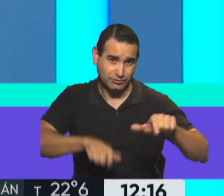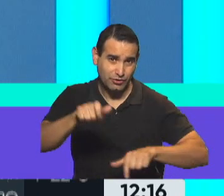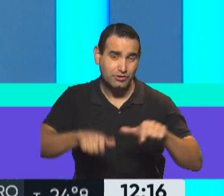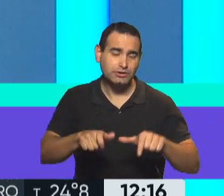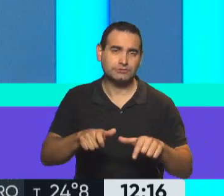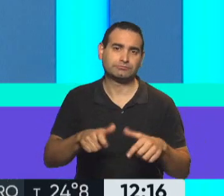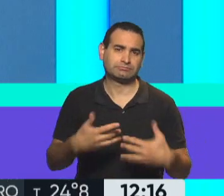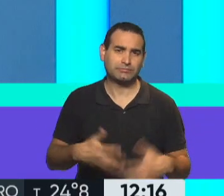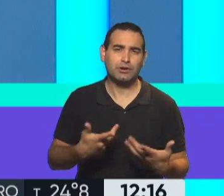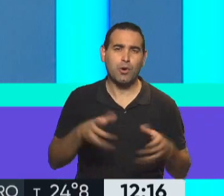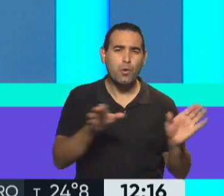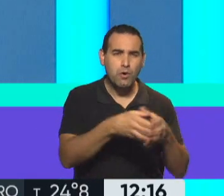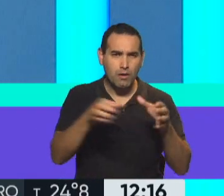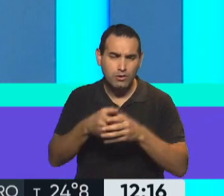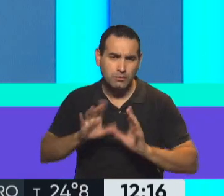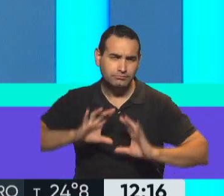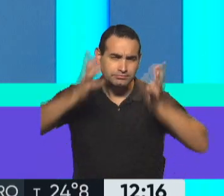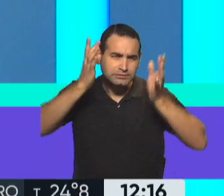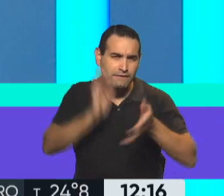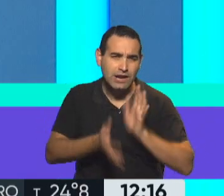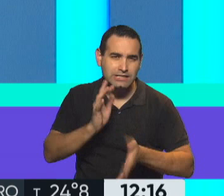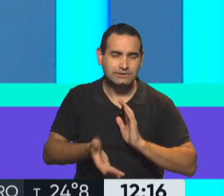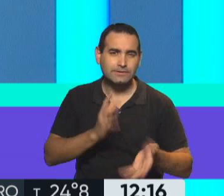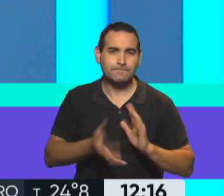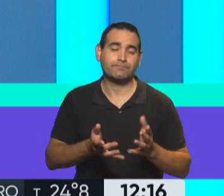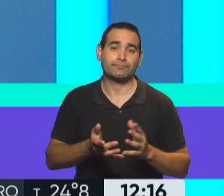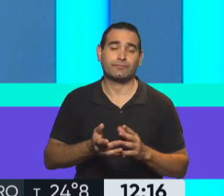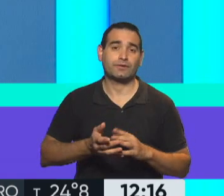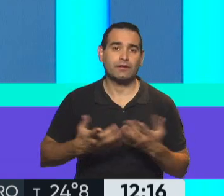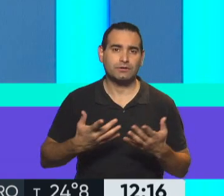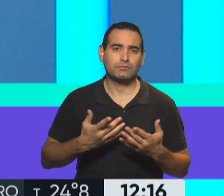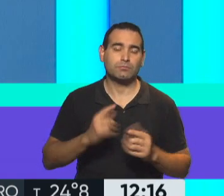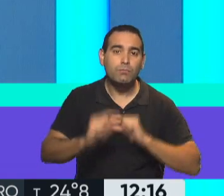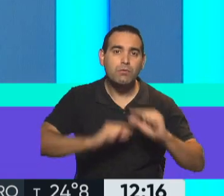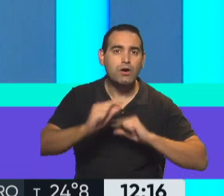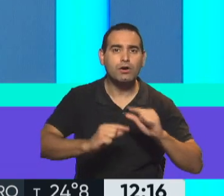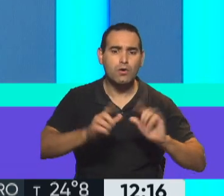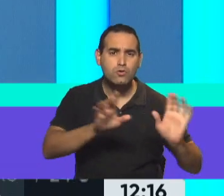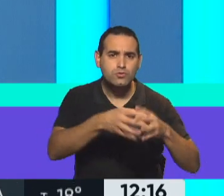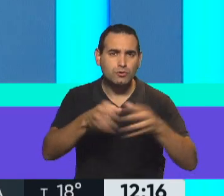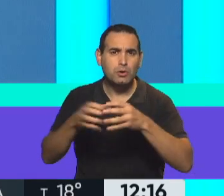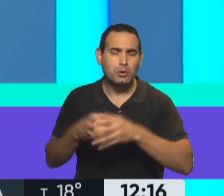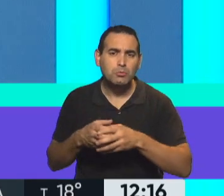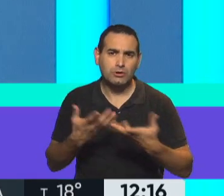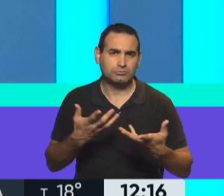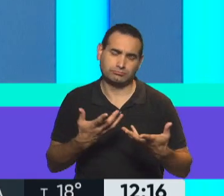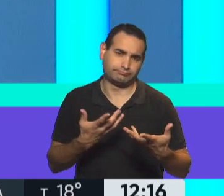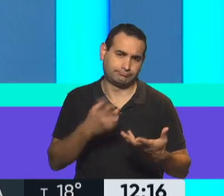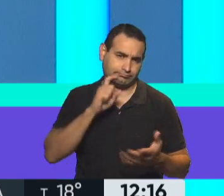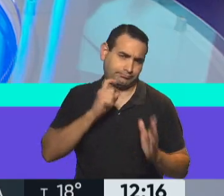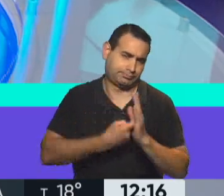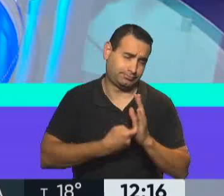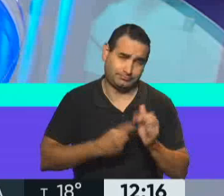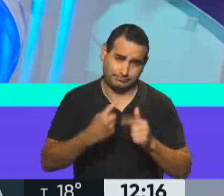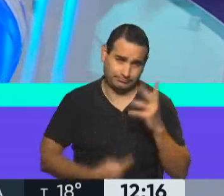manifestaban grupos violentos que en dentro de este panorama empezaron con con hechos delictivos de todo